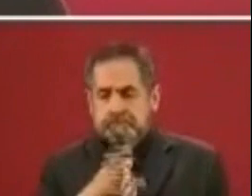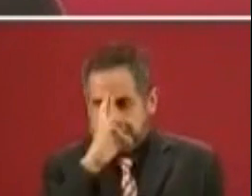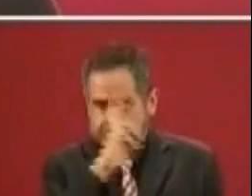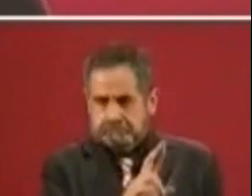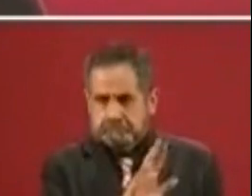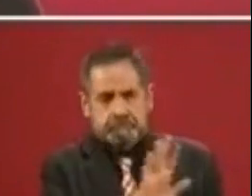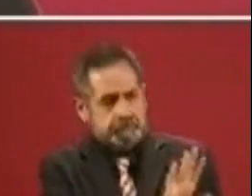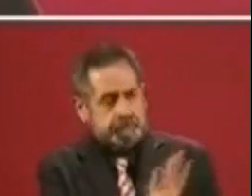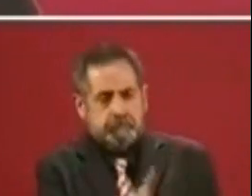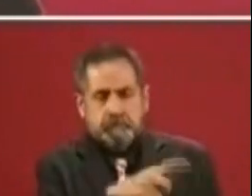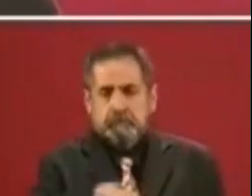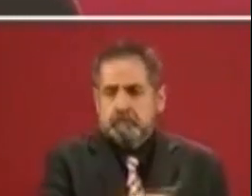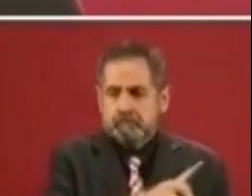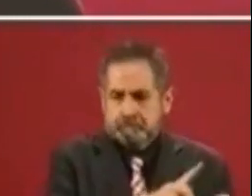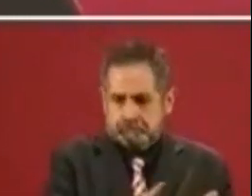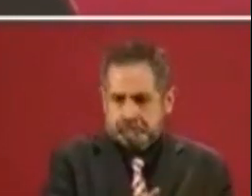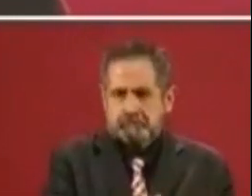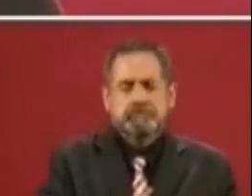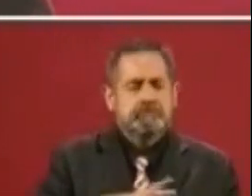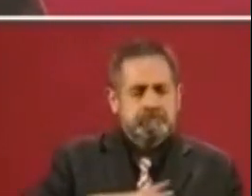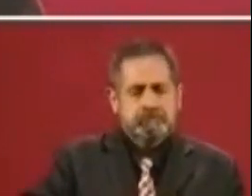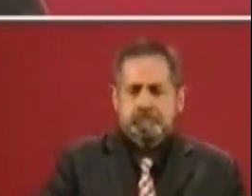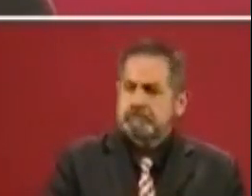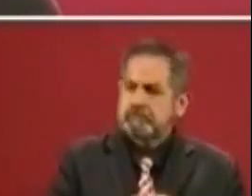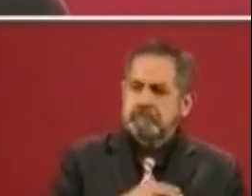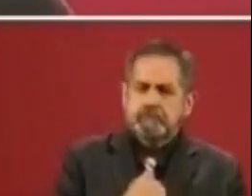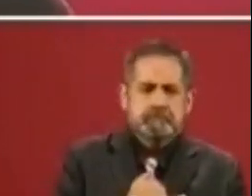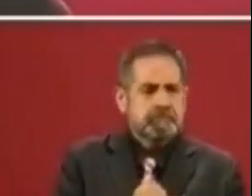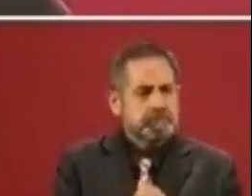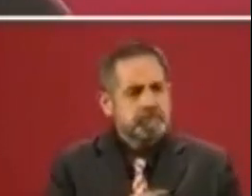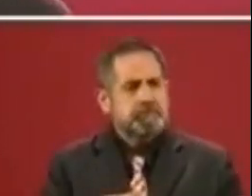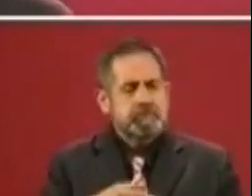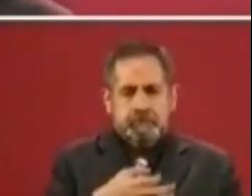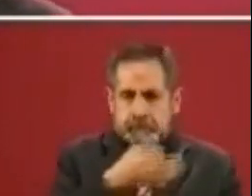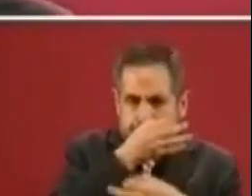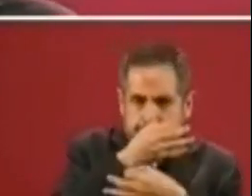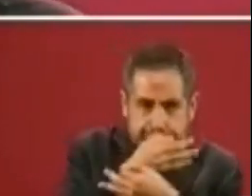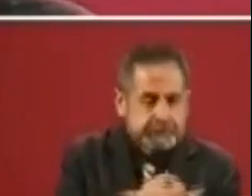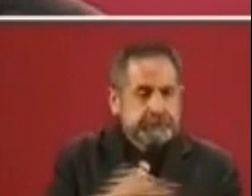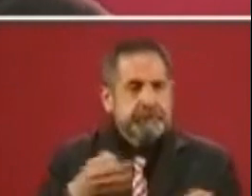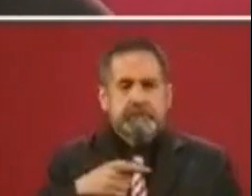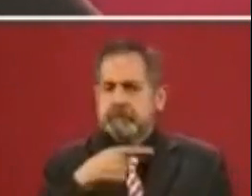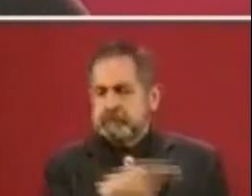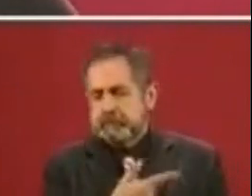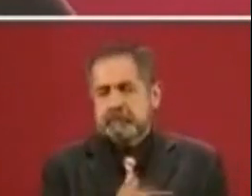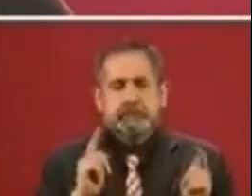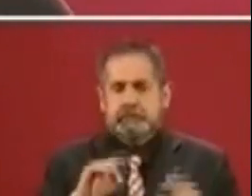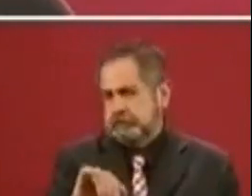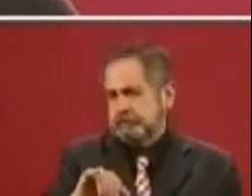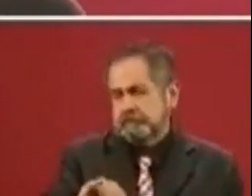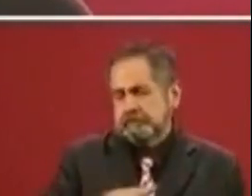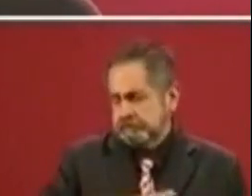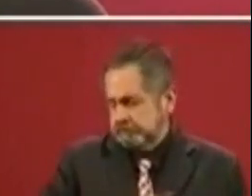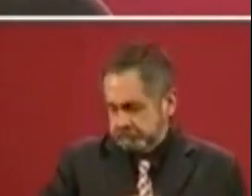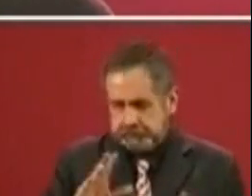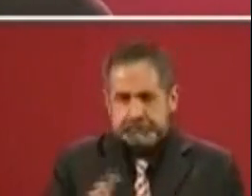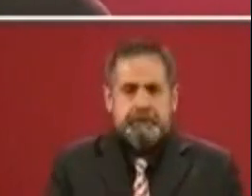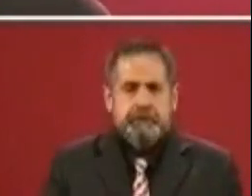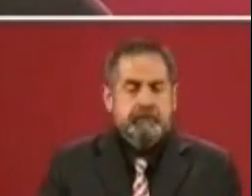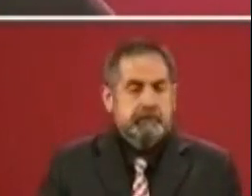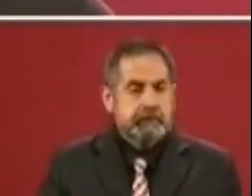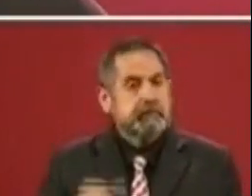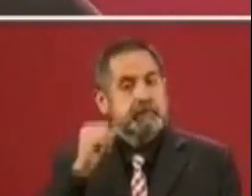para ejercer a plenitud las libertades. Ayer